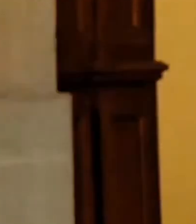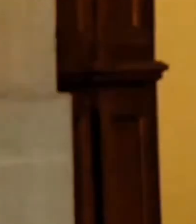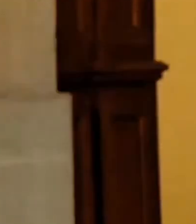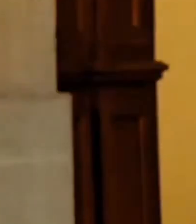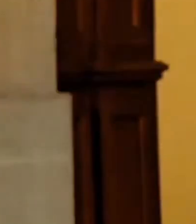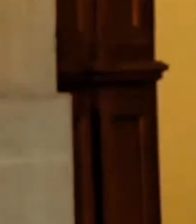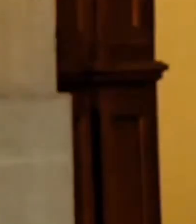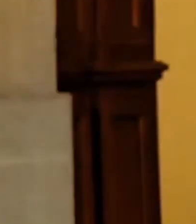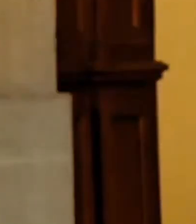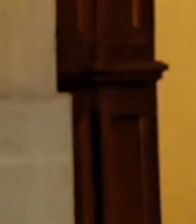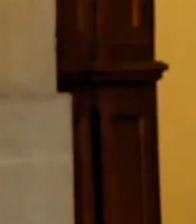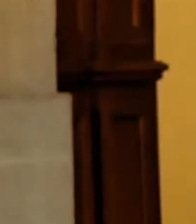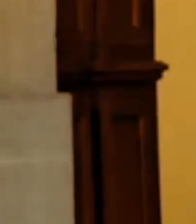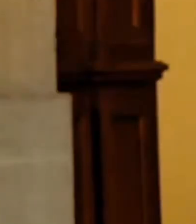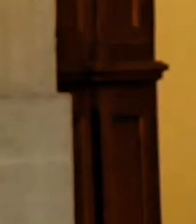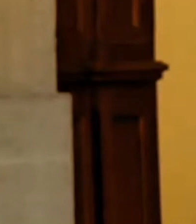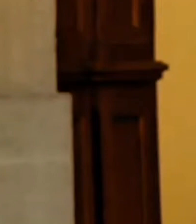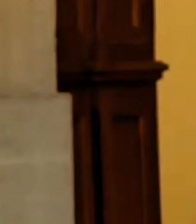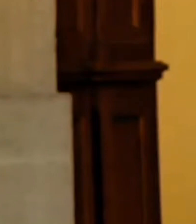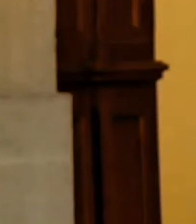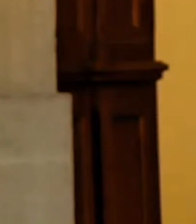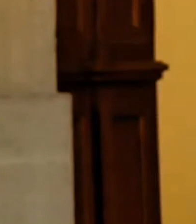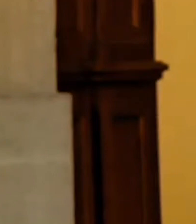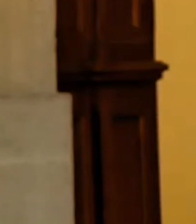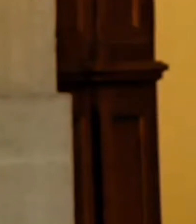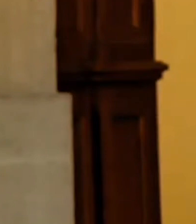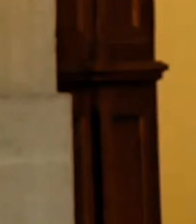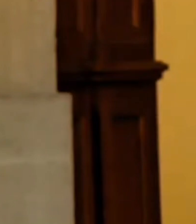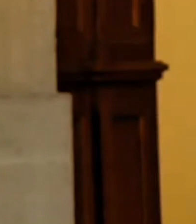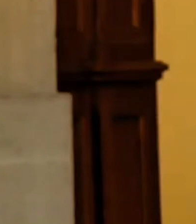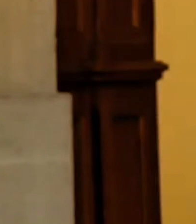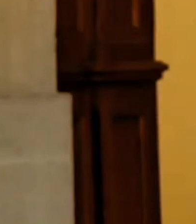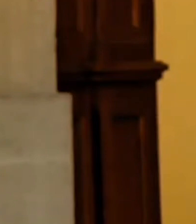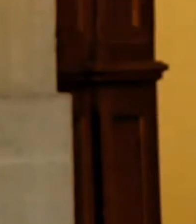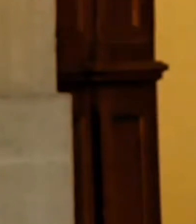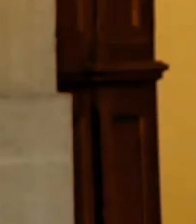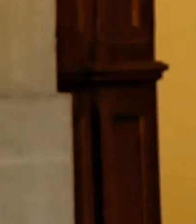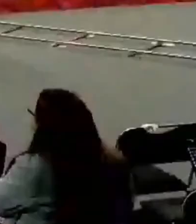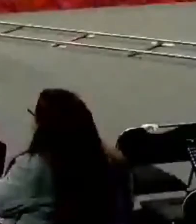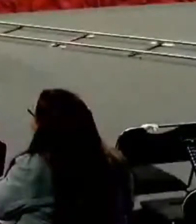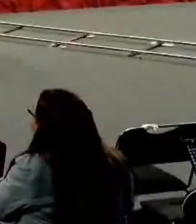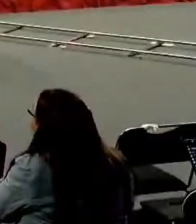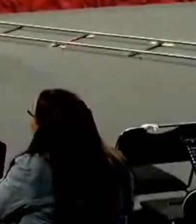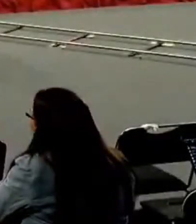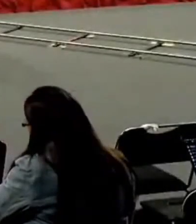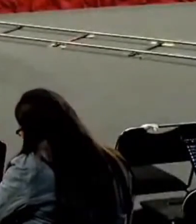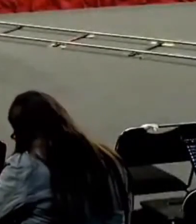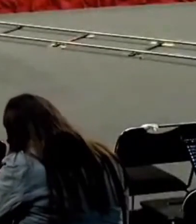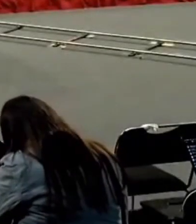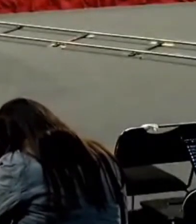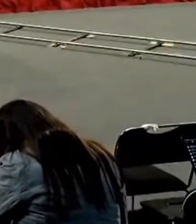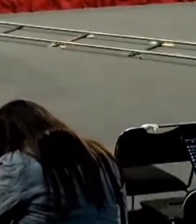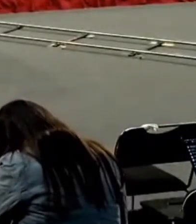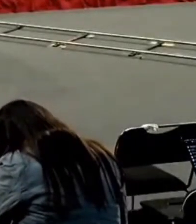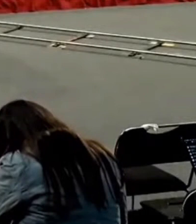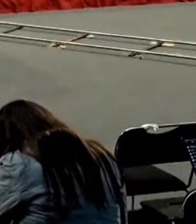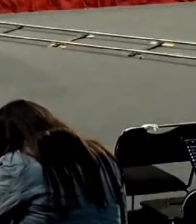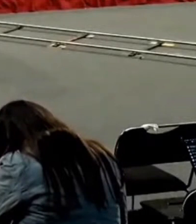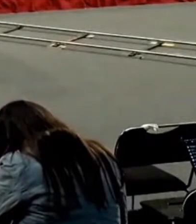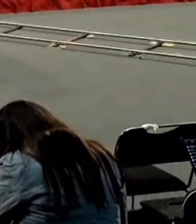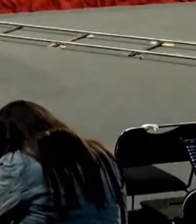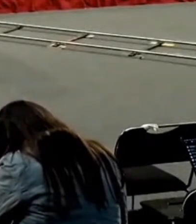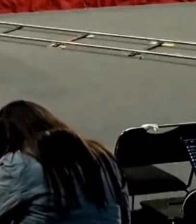próximos meses. ¿Cuántos mexicanos saben leer? ¿Cuántos mexicanos saben leer han tenido la oportunidad